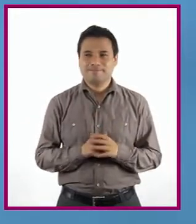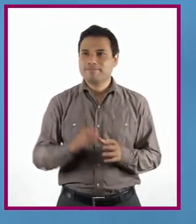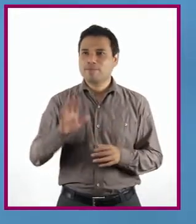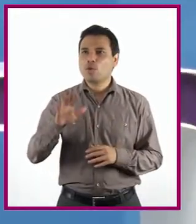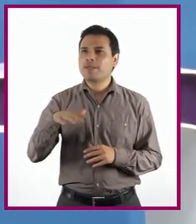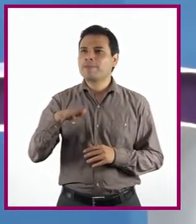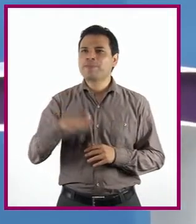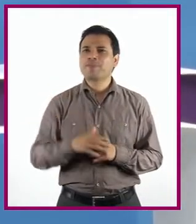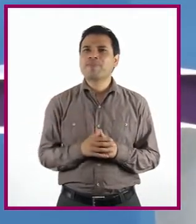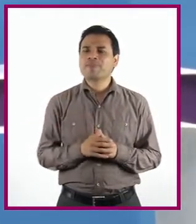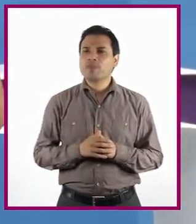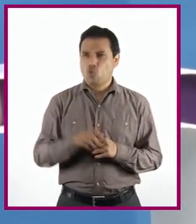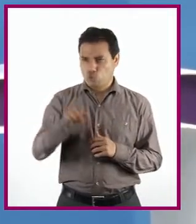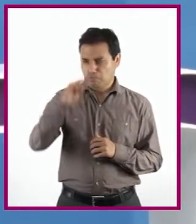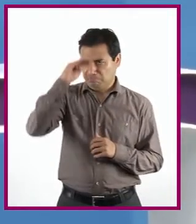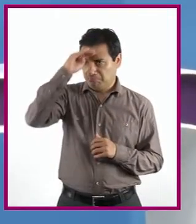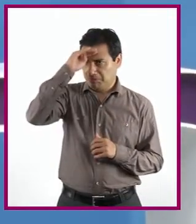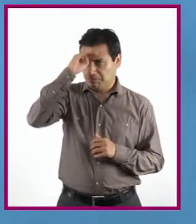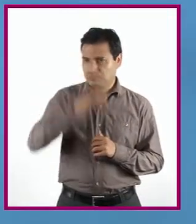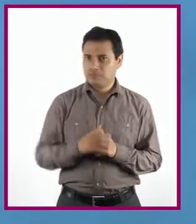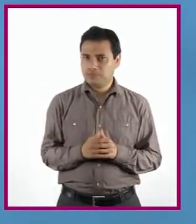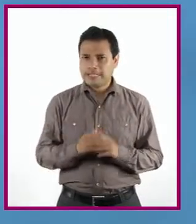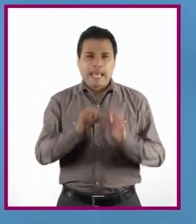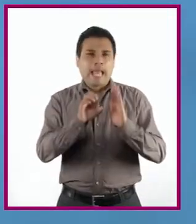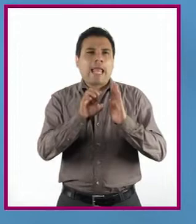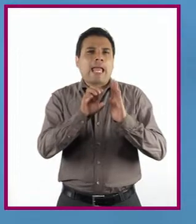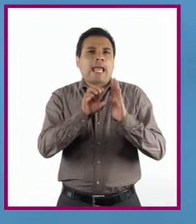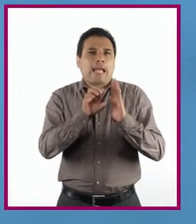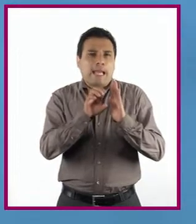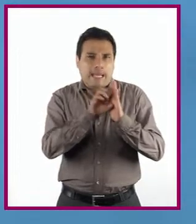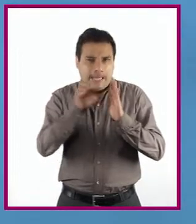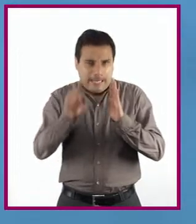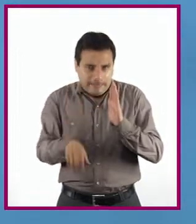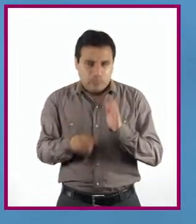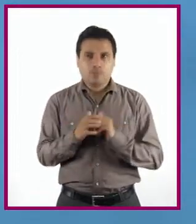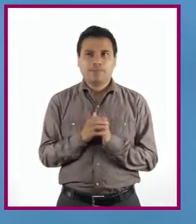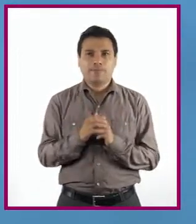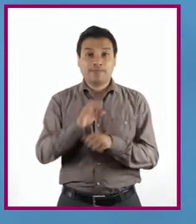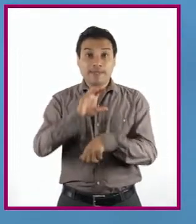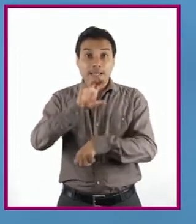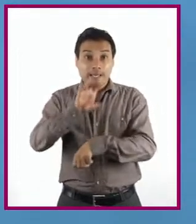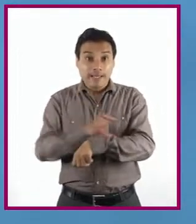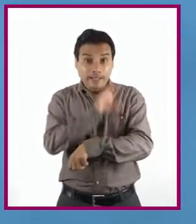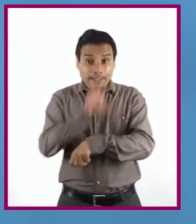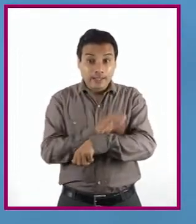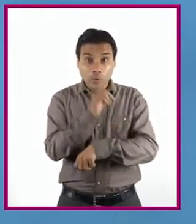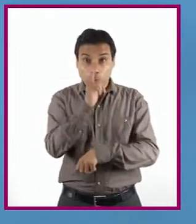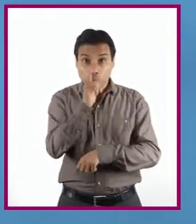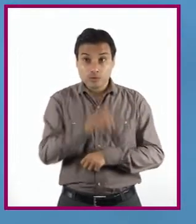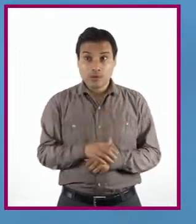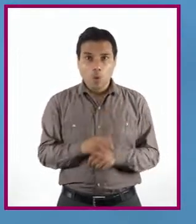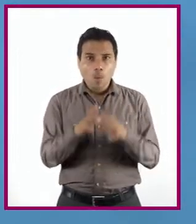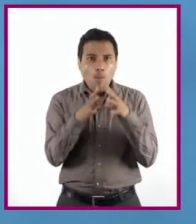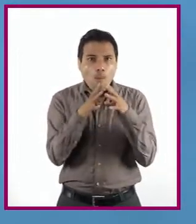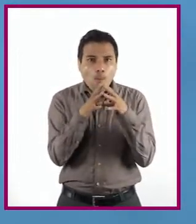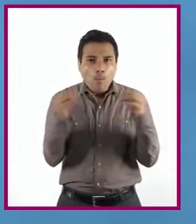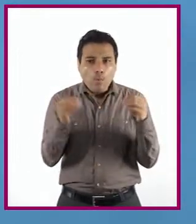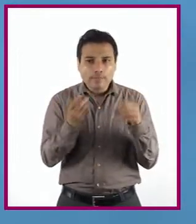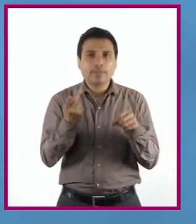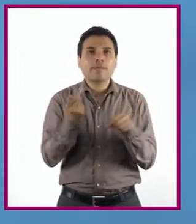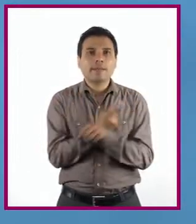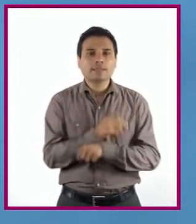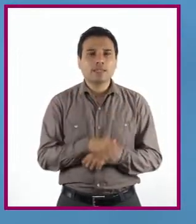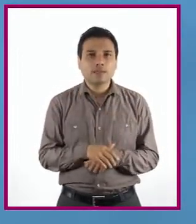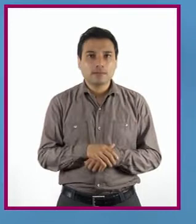Nadia, ¿te has preguntado qué pasaría si de pronto nos quedáramos sin electricidad? Muchas veces